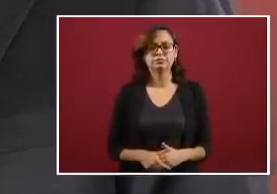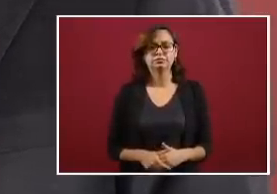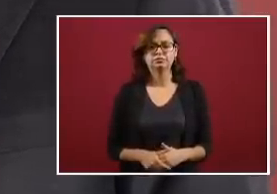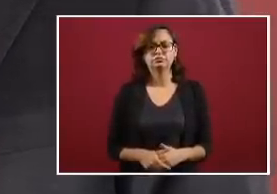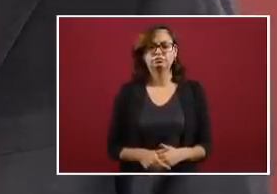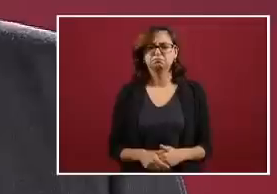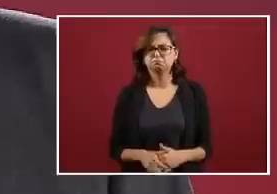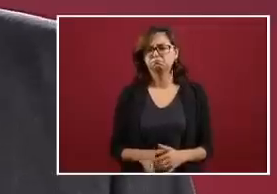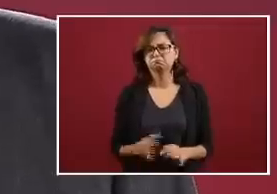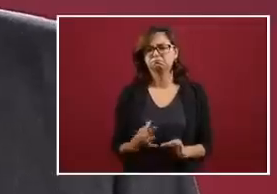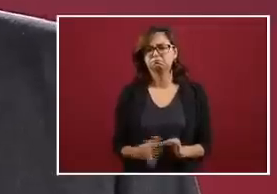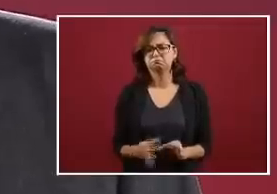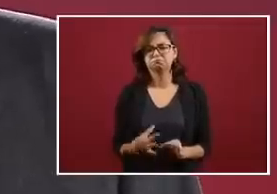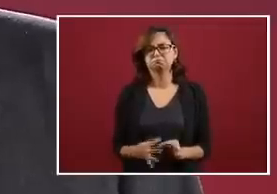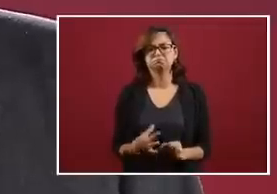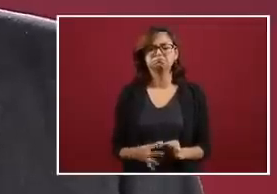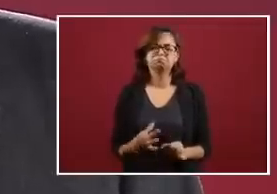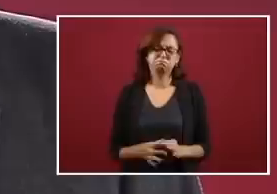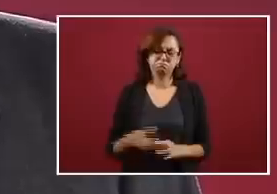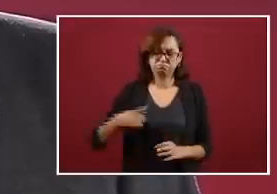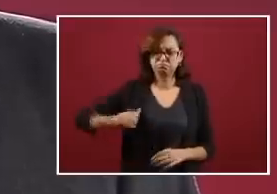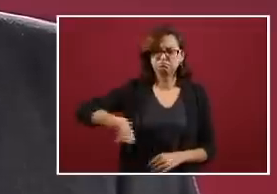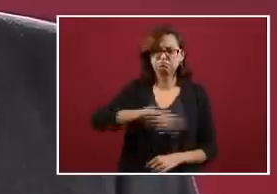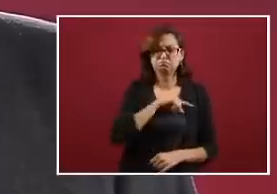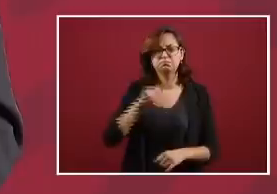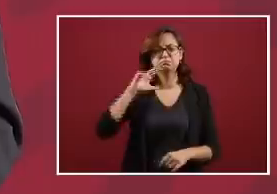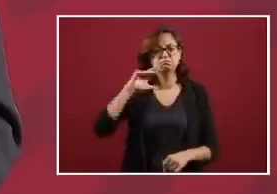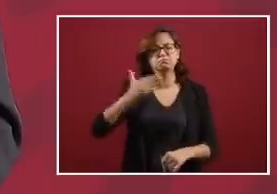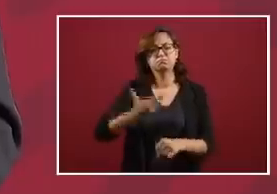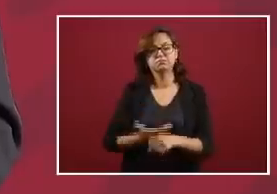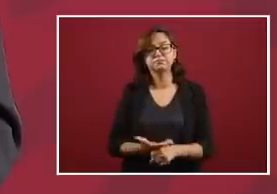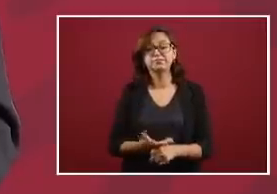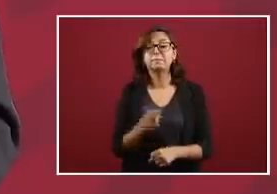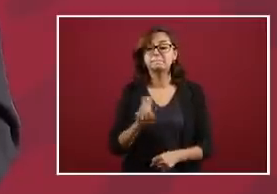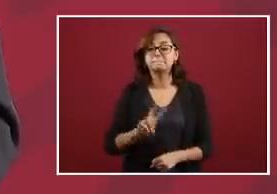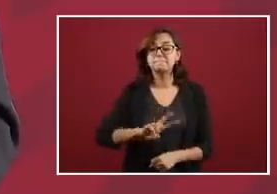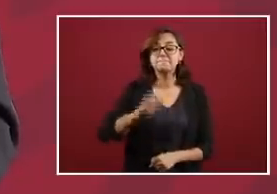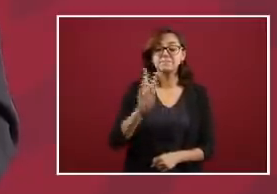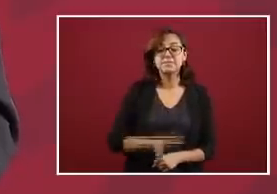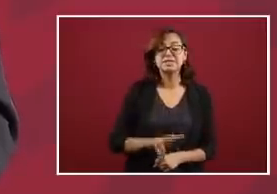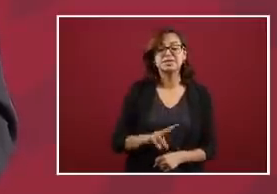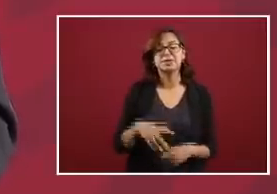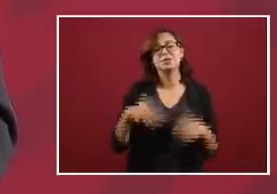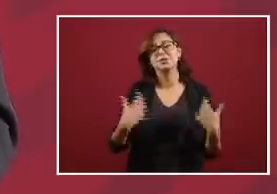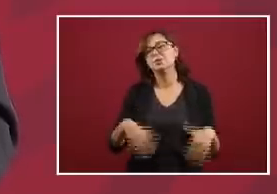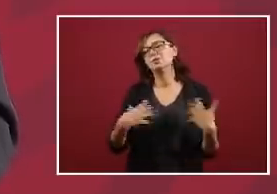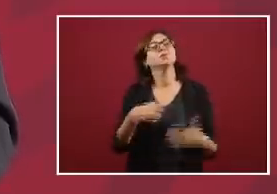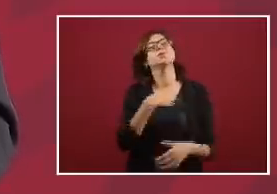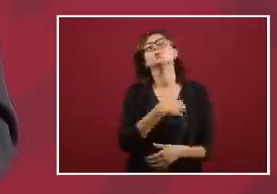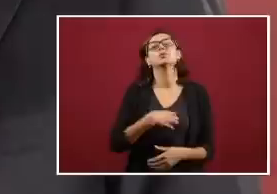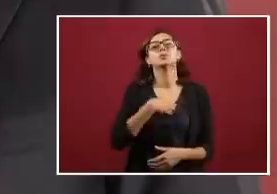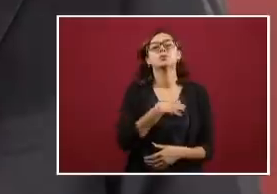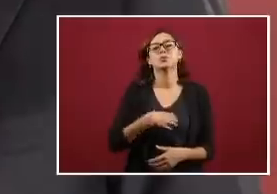y cumplir con nuestra responsabilidad. Lo cierto es que es una dicha enorme